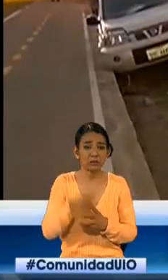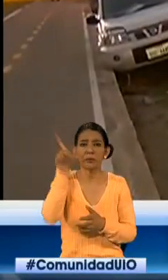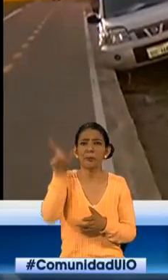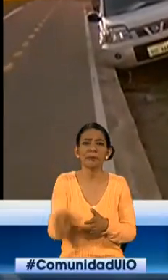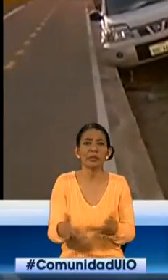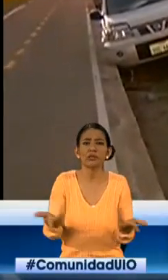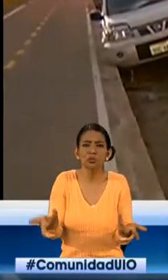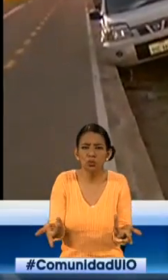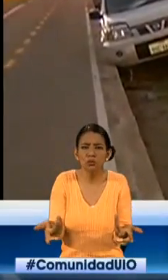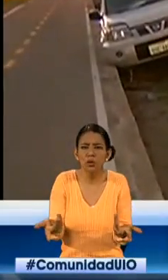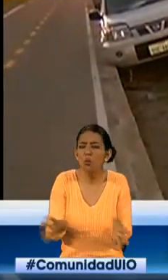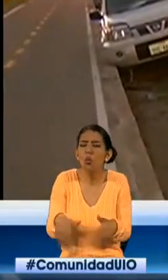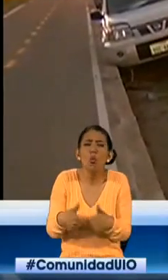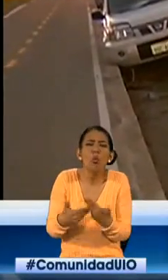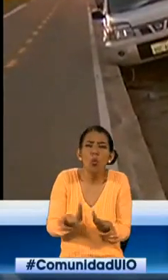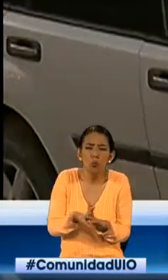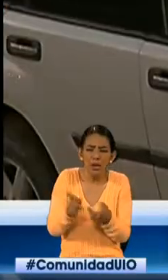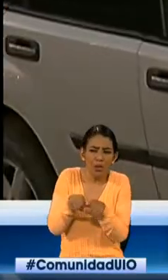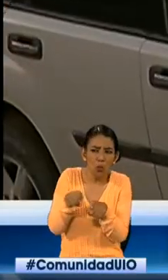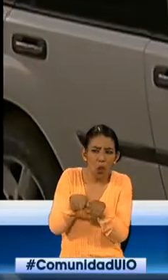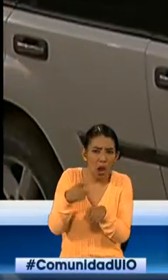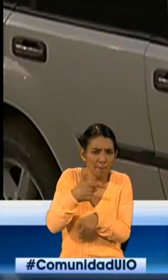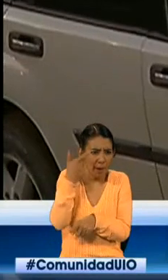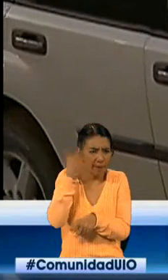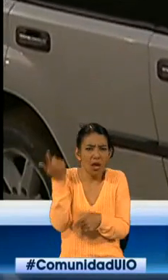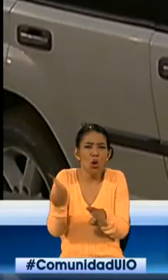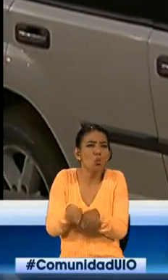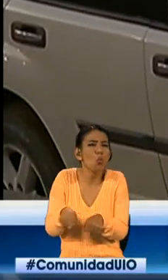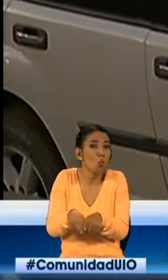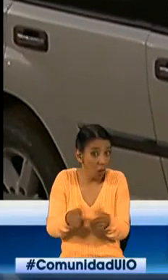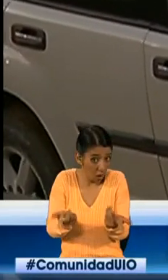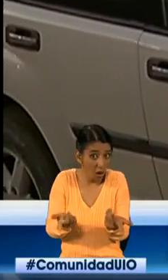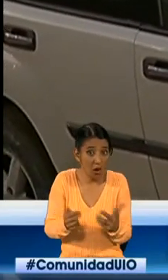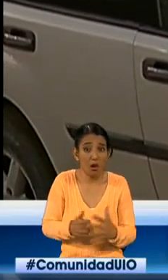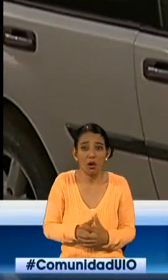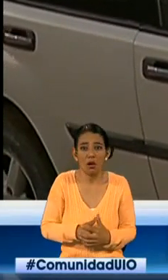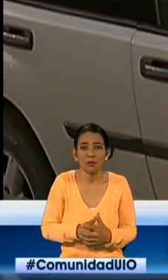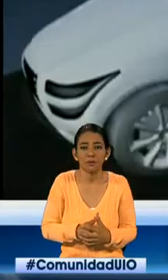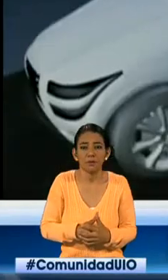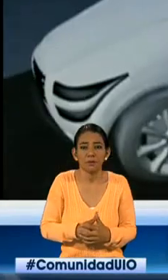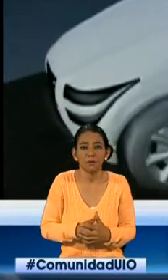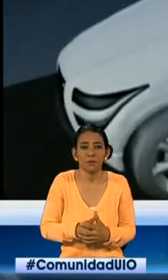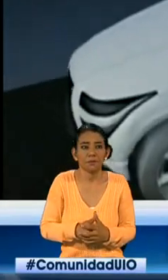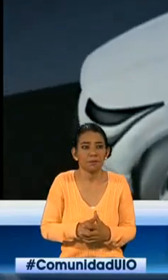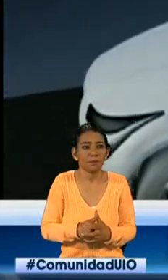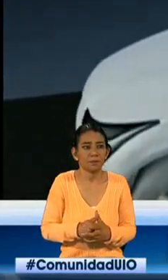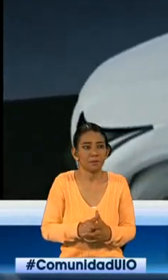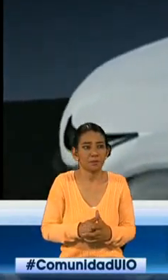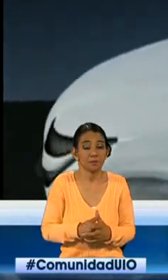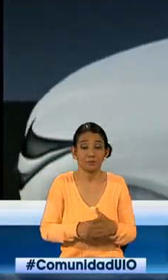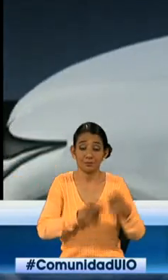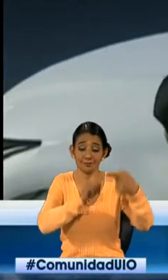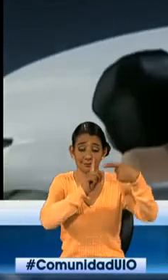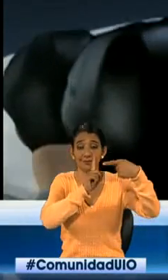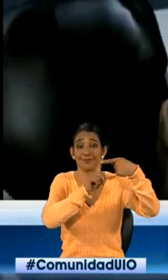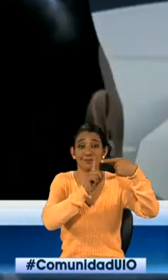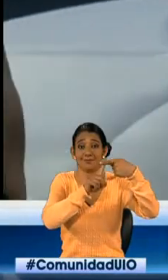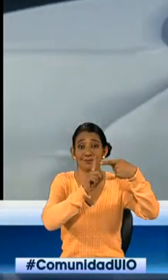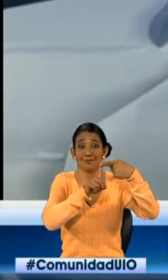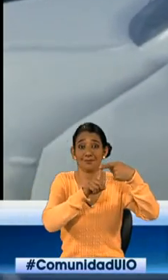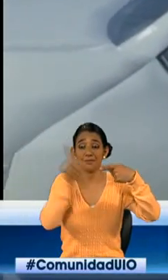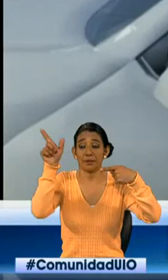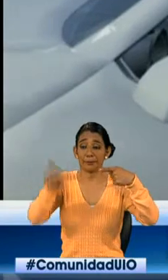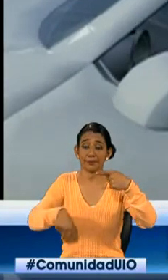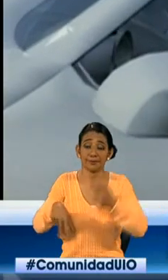una particularidad a la hora de cometer los crímenes. Lo operó un, en este caso podemos decir, un